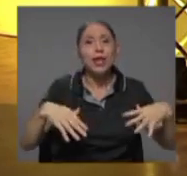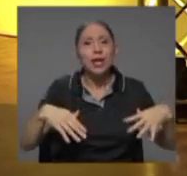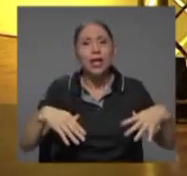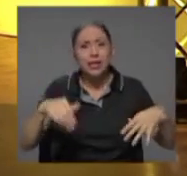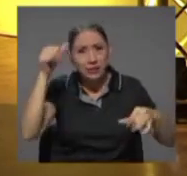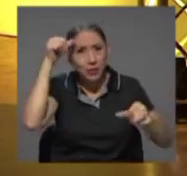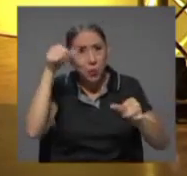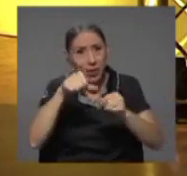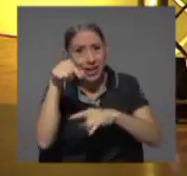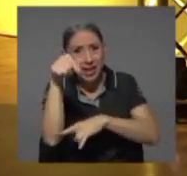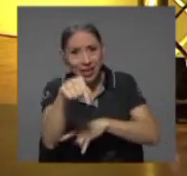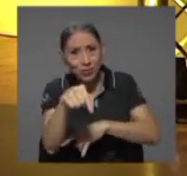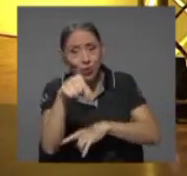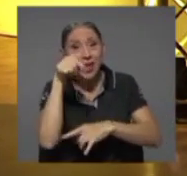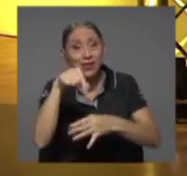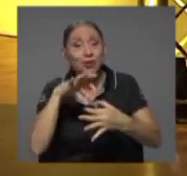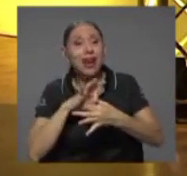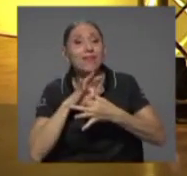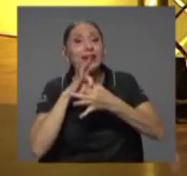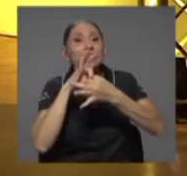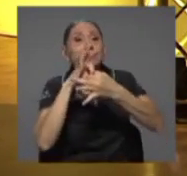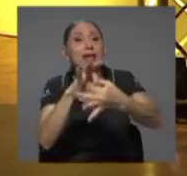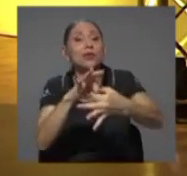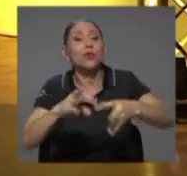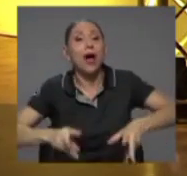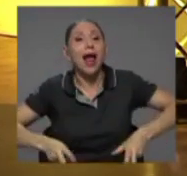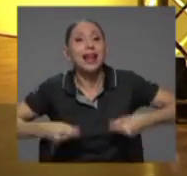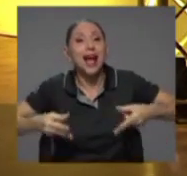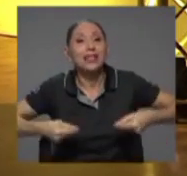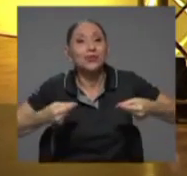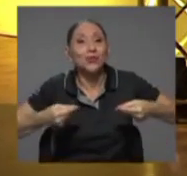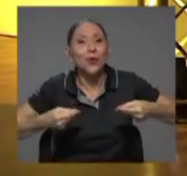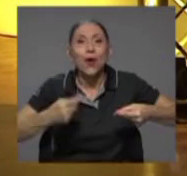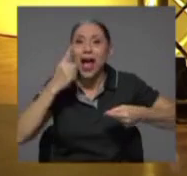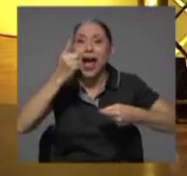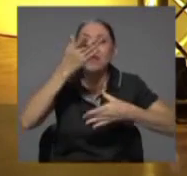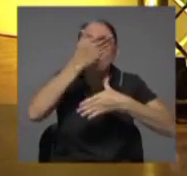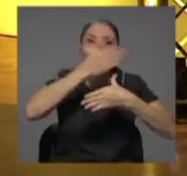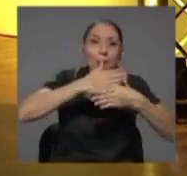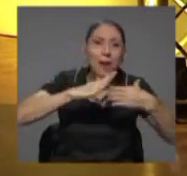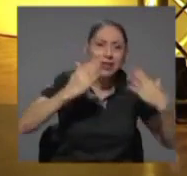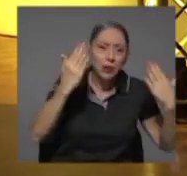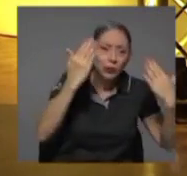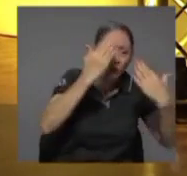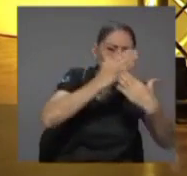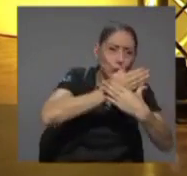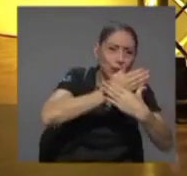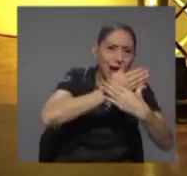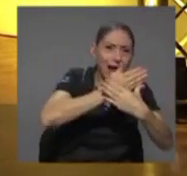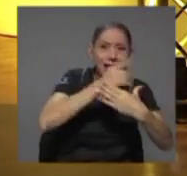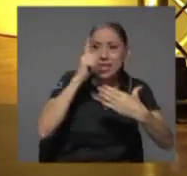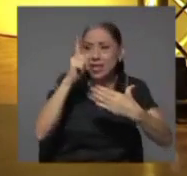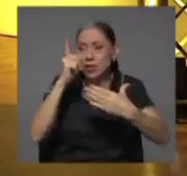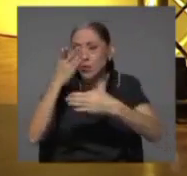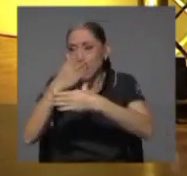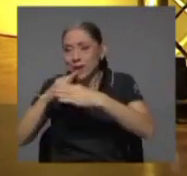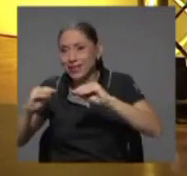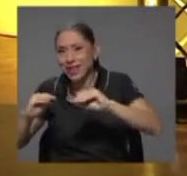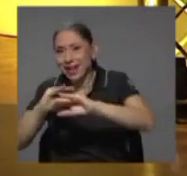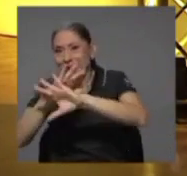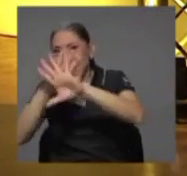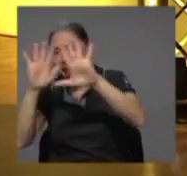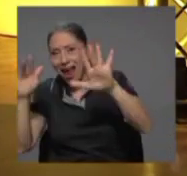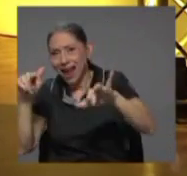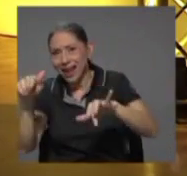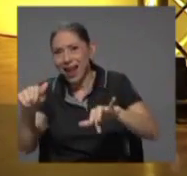eso era respecto al gasto y había una parte oscura y una parte clara. La parte clara era esa. Y la pregunta es, bueno, ¿y eso